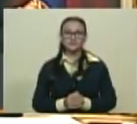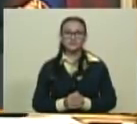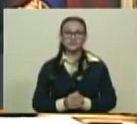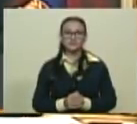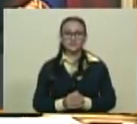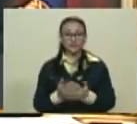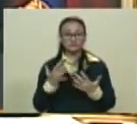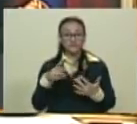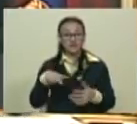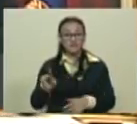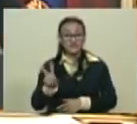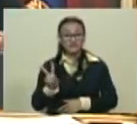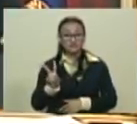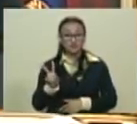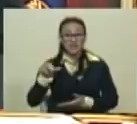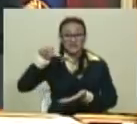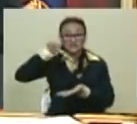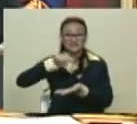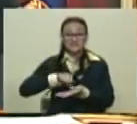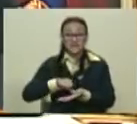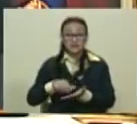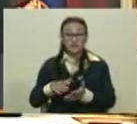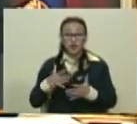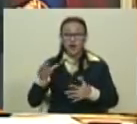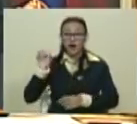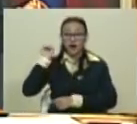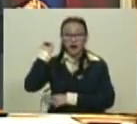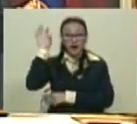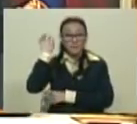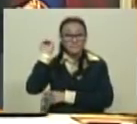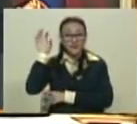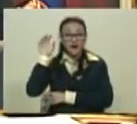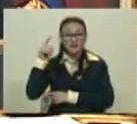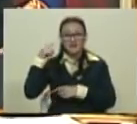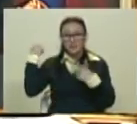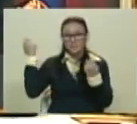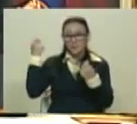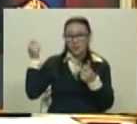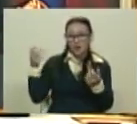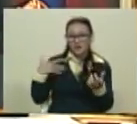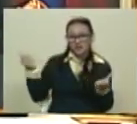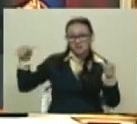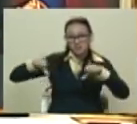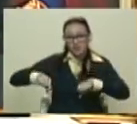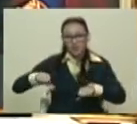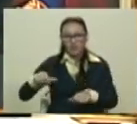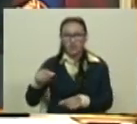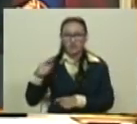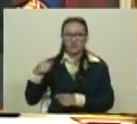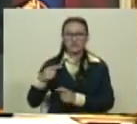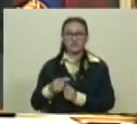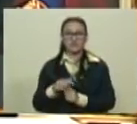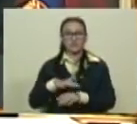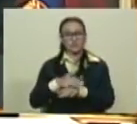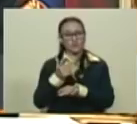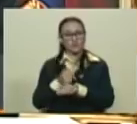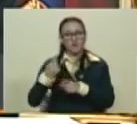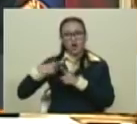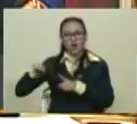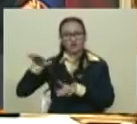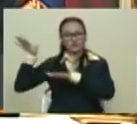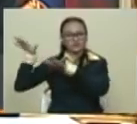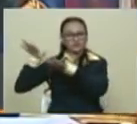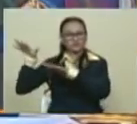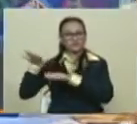Así que Venezuela es centro de una gran campaña de difamación mundial. El gran Fox